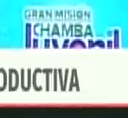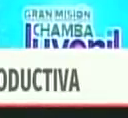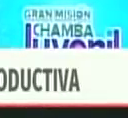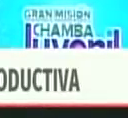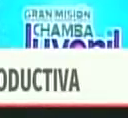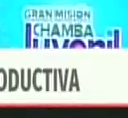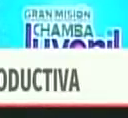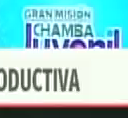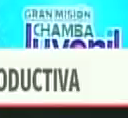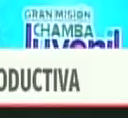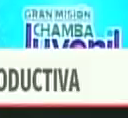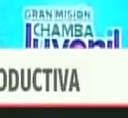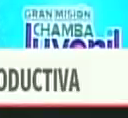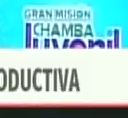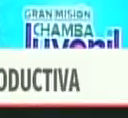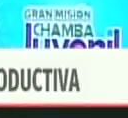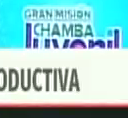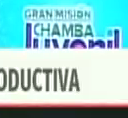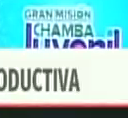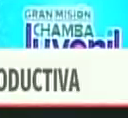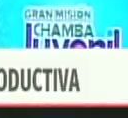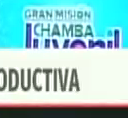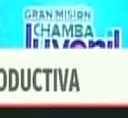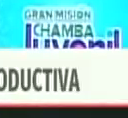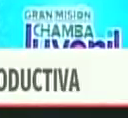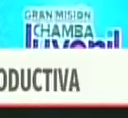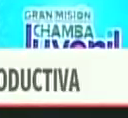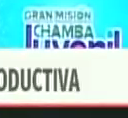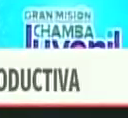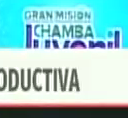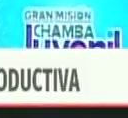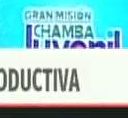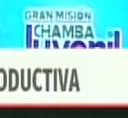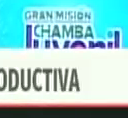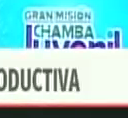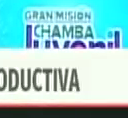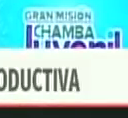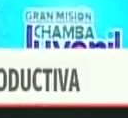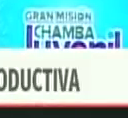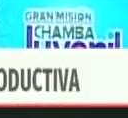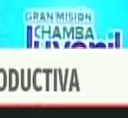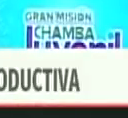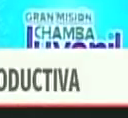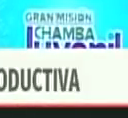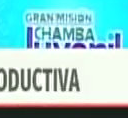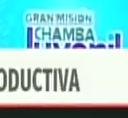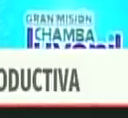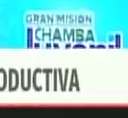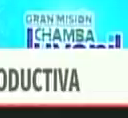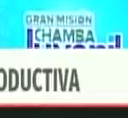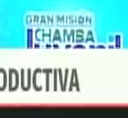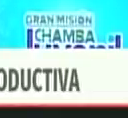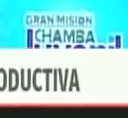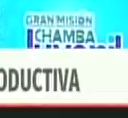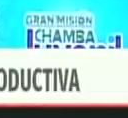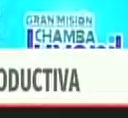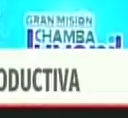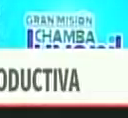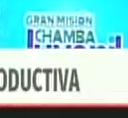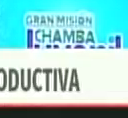con esta fuerza, los jóvenes del barrio por allá también los saludo, presentes y siempre